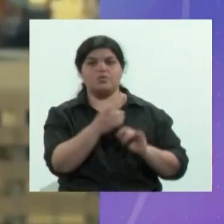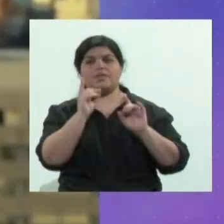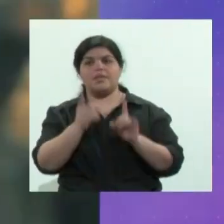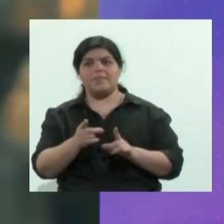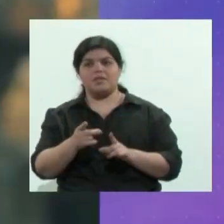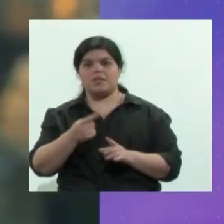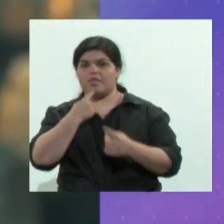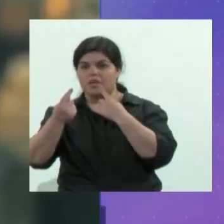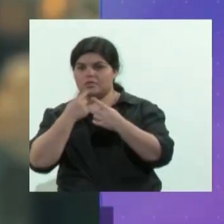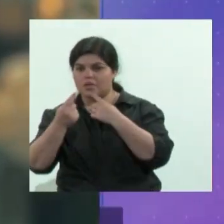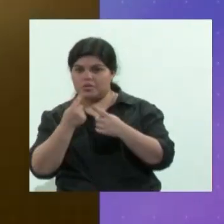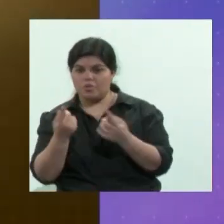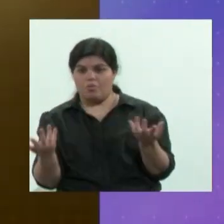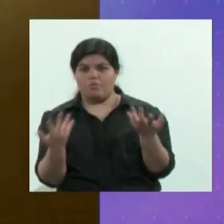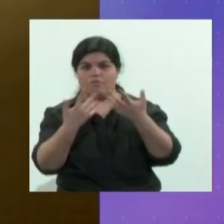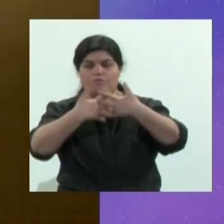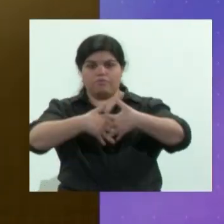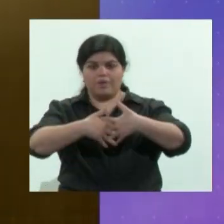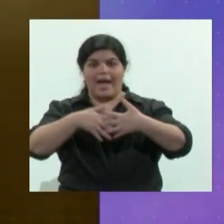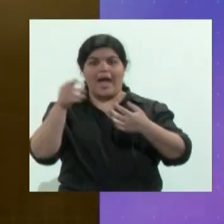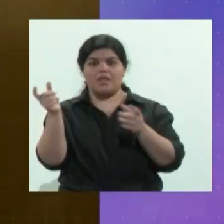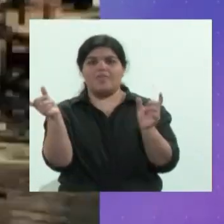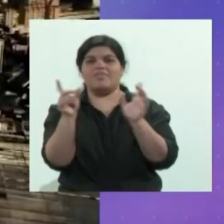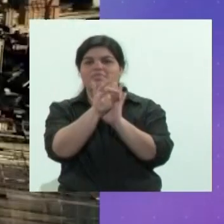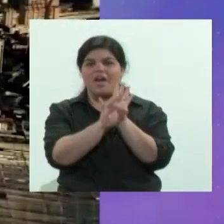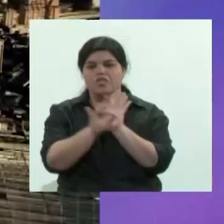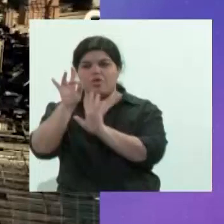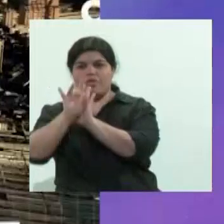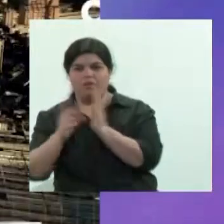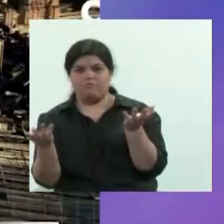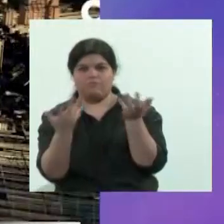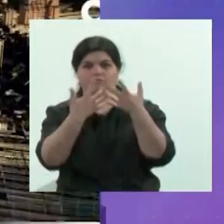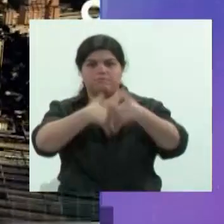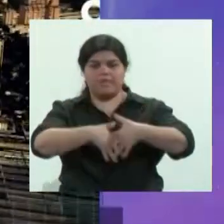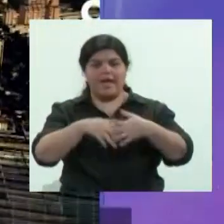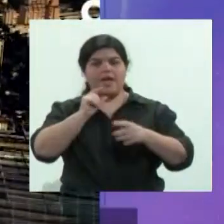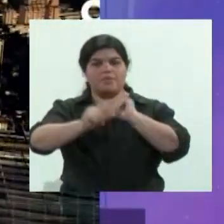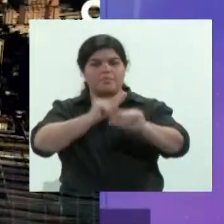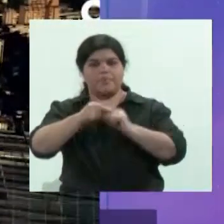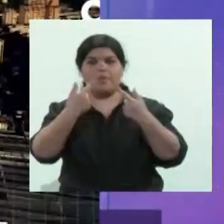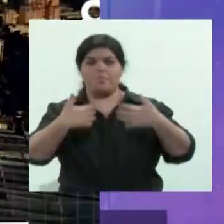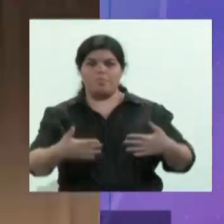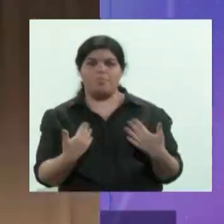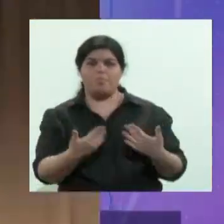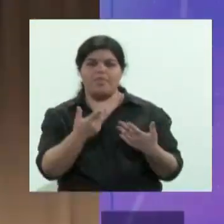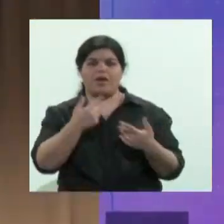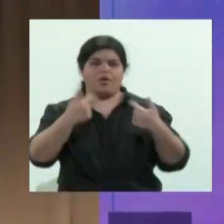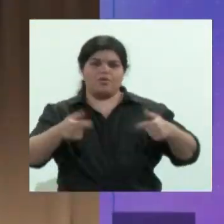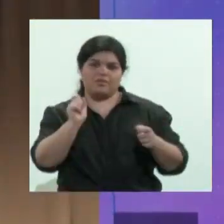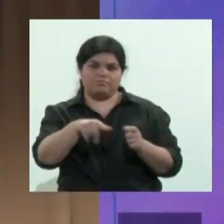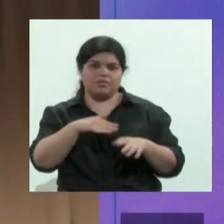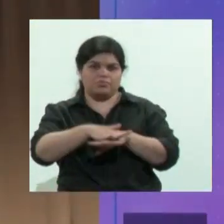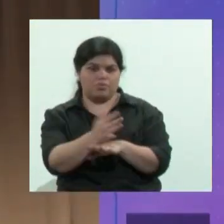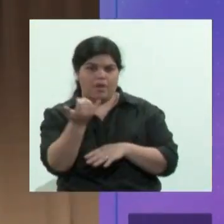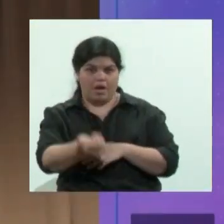de sensorización y a partir de ahí combinar toda esta información y hacer una optimización de los recursos de la ciudad. Según